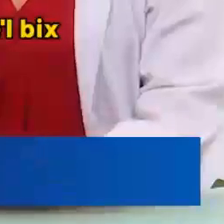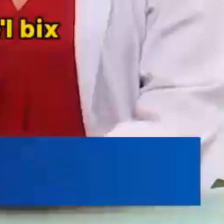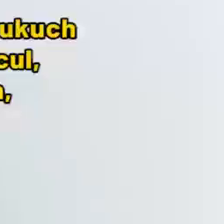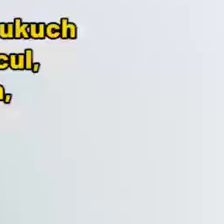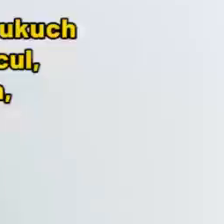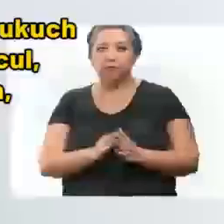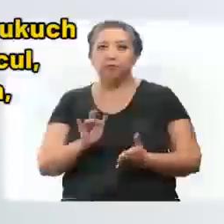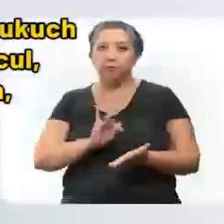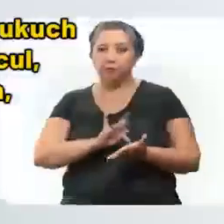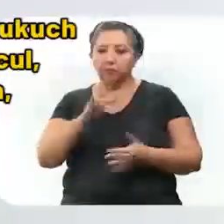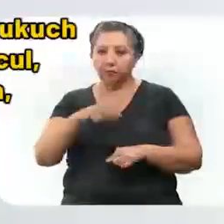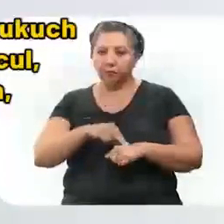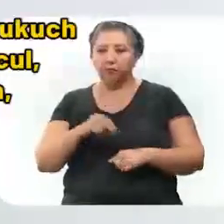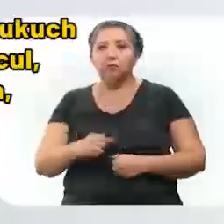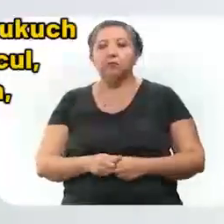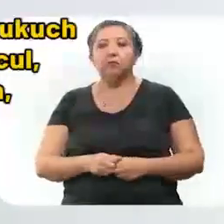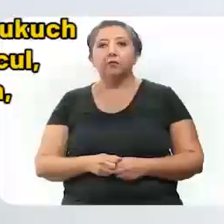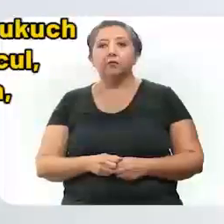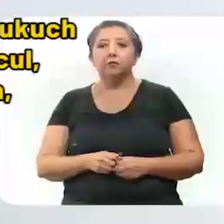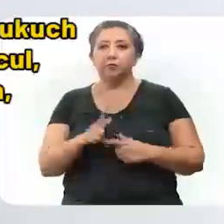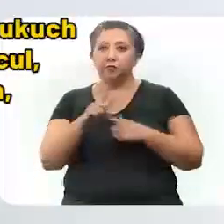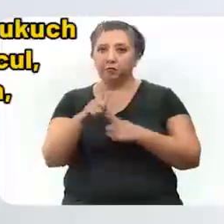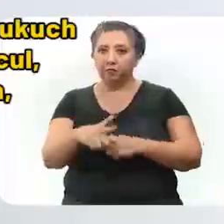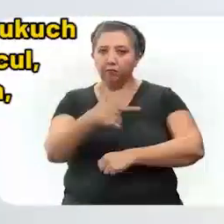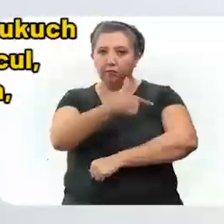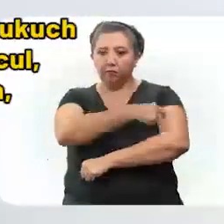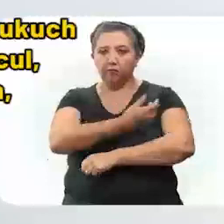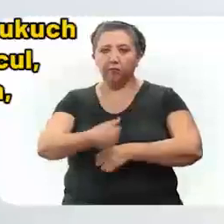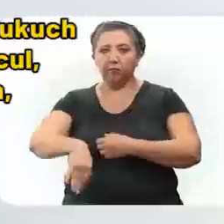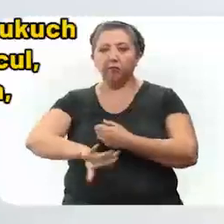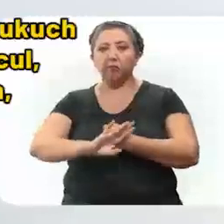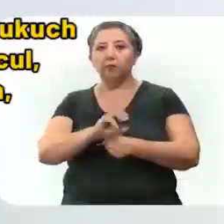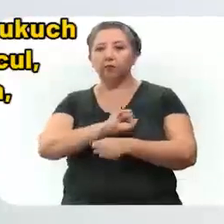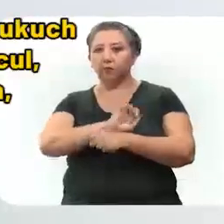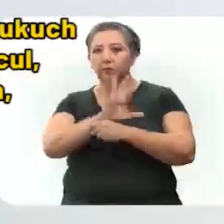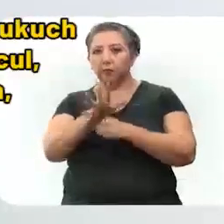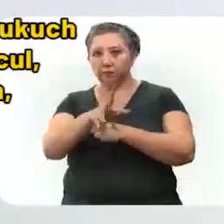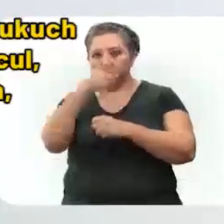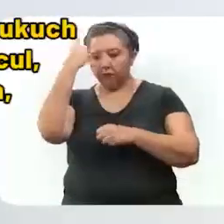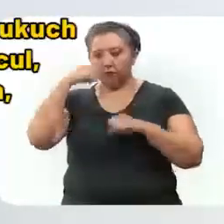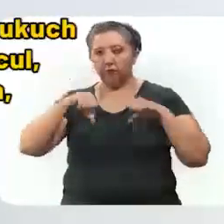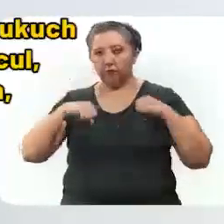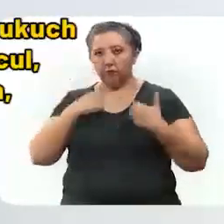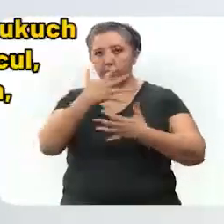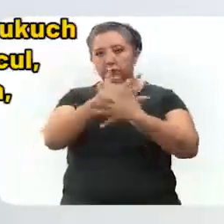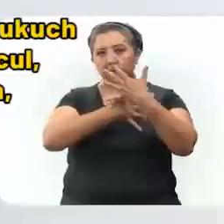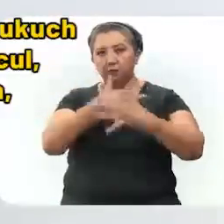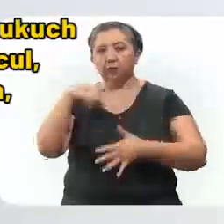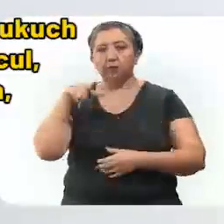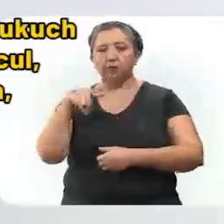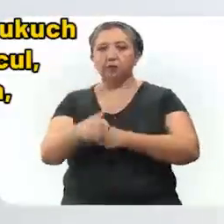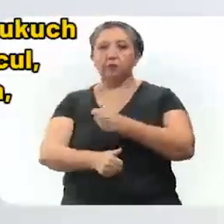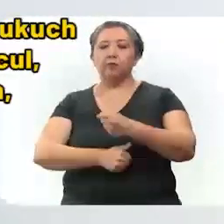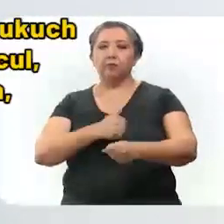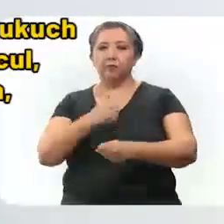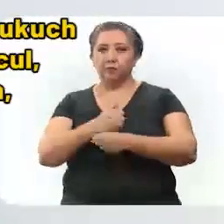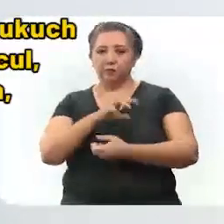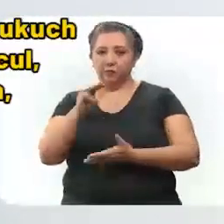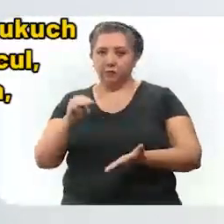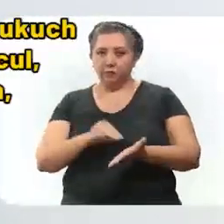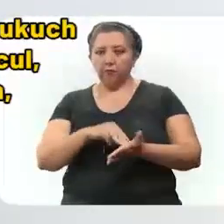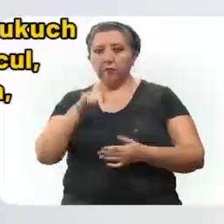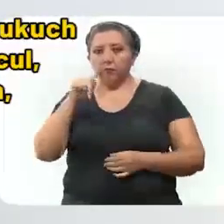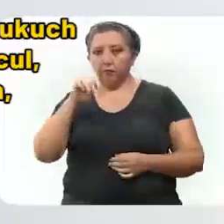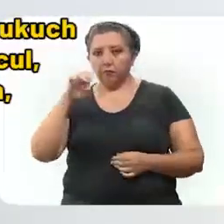por favor. Gracias, doctora Anaí. Continúa la vacunación contra el coronavirus para adolescentes de 15 a 17 años de Mérida,